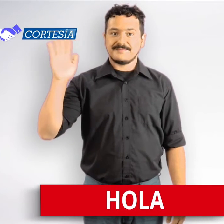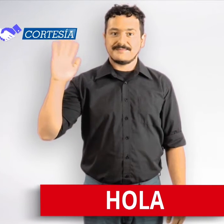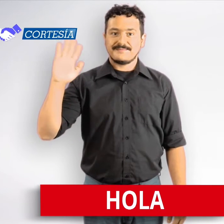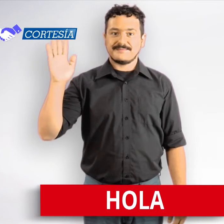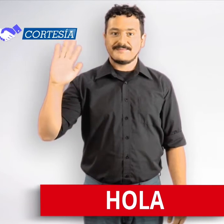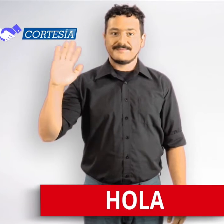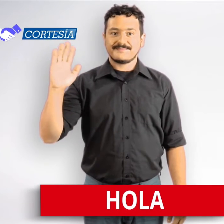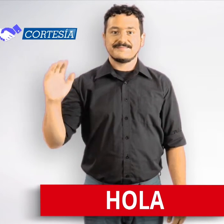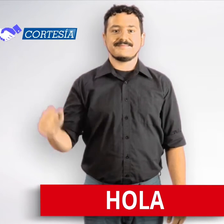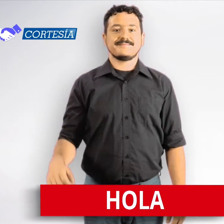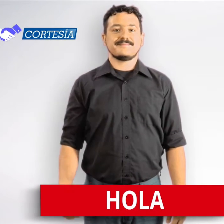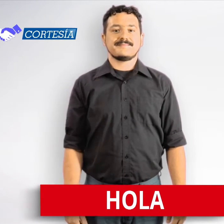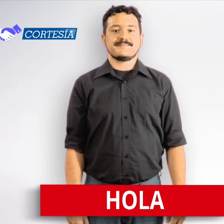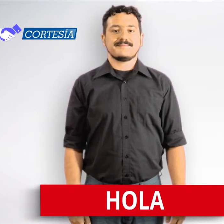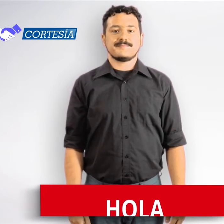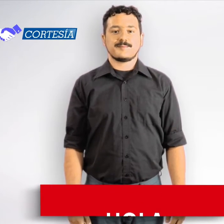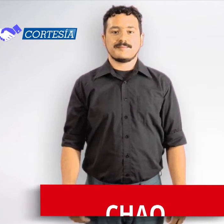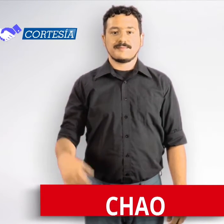Hola.